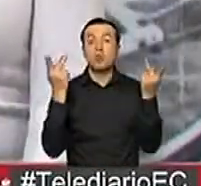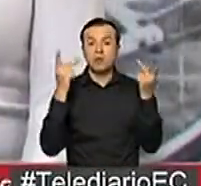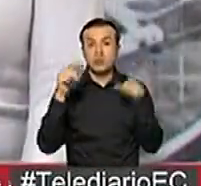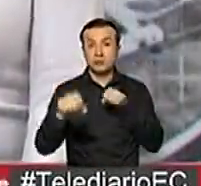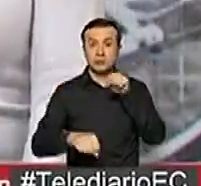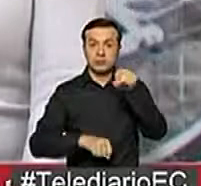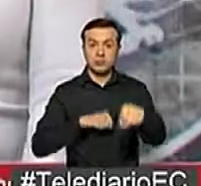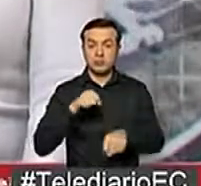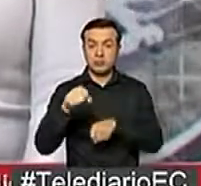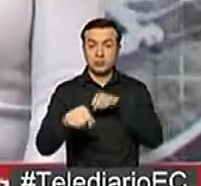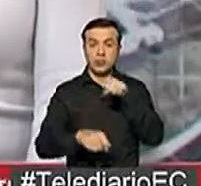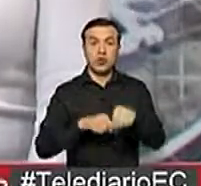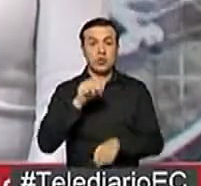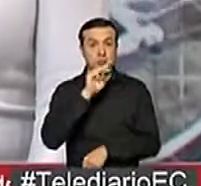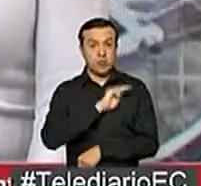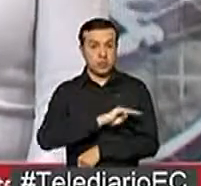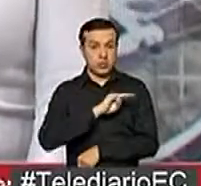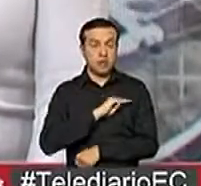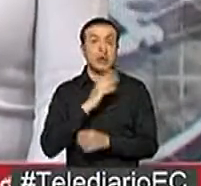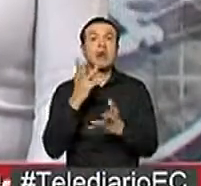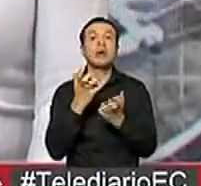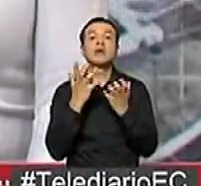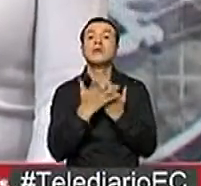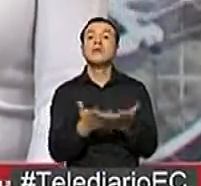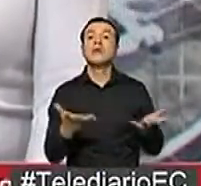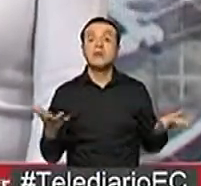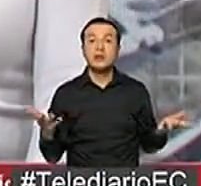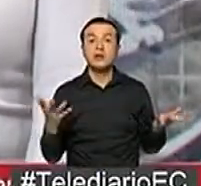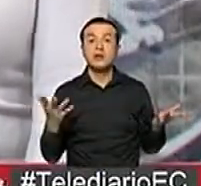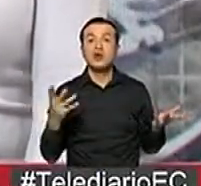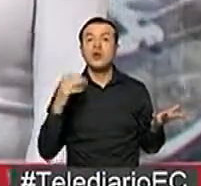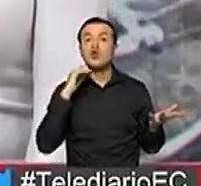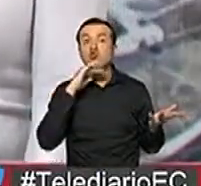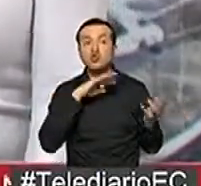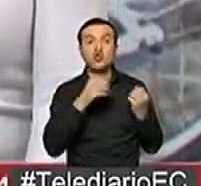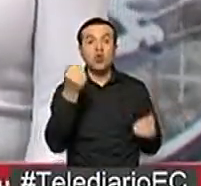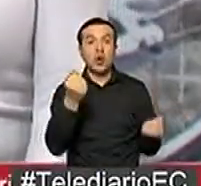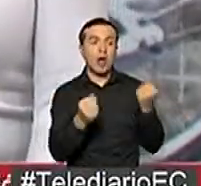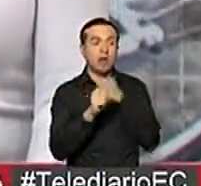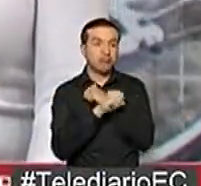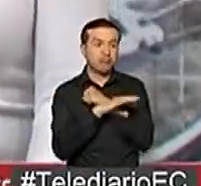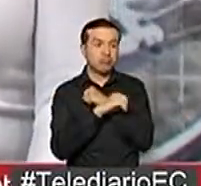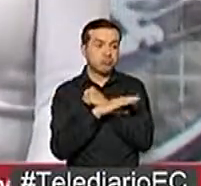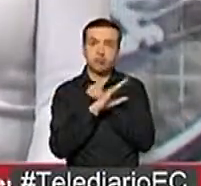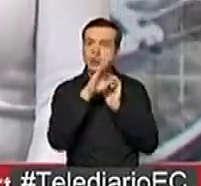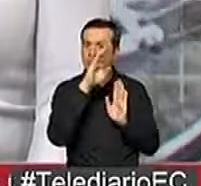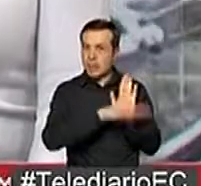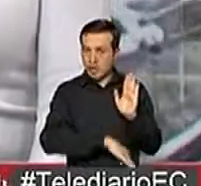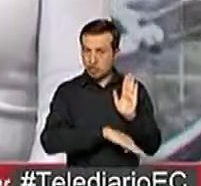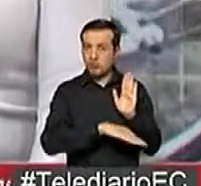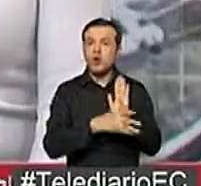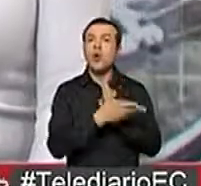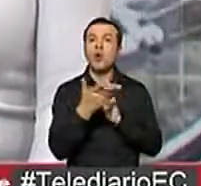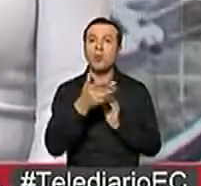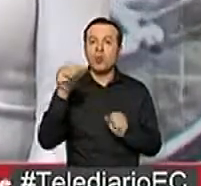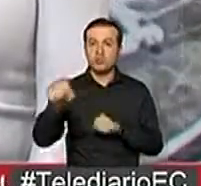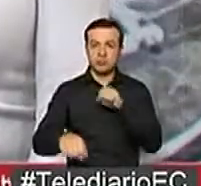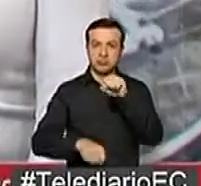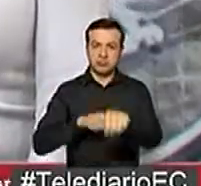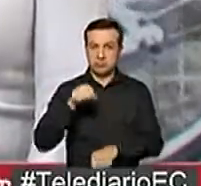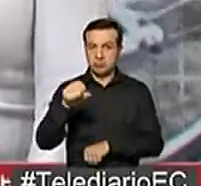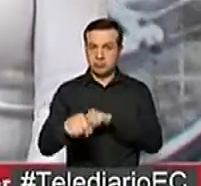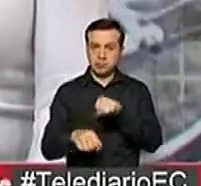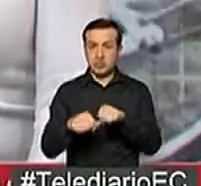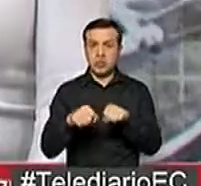urbano sostenible del municipio busca reducir las emisiones de CO2 que contaminan el medio ambiente y disminuir también